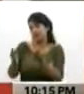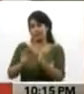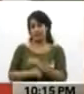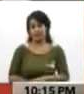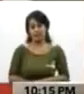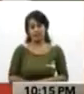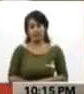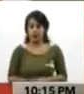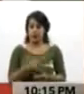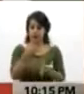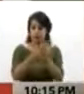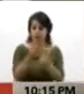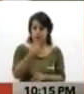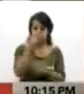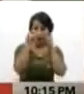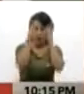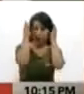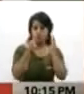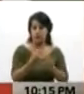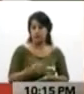Simón Bolívar.